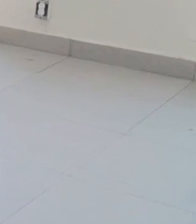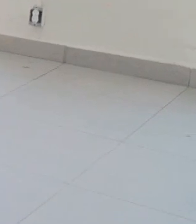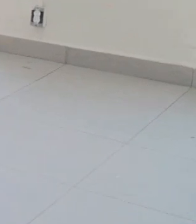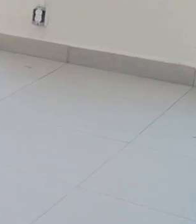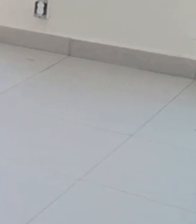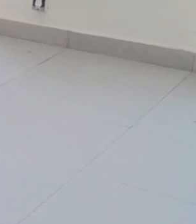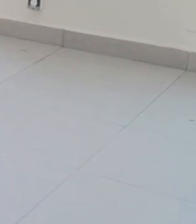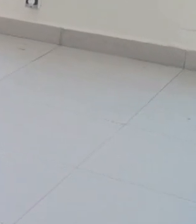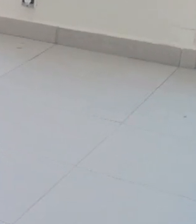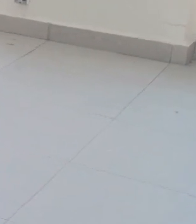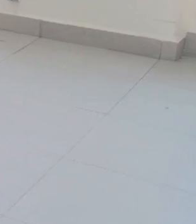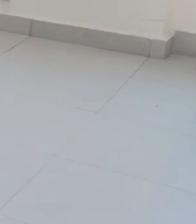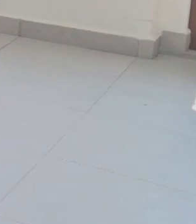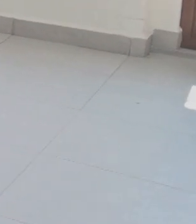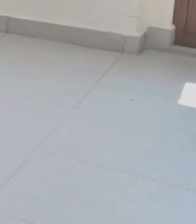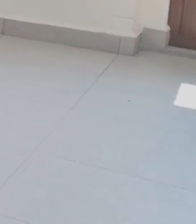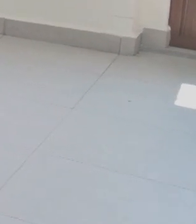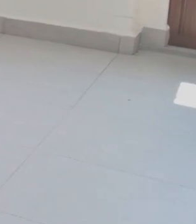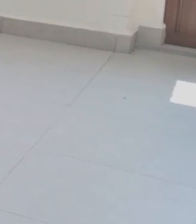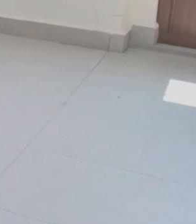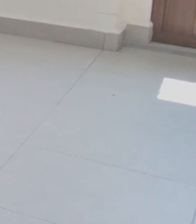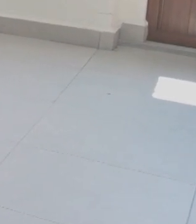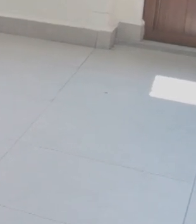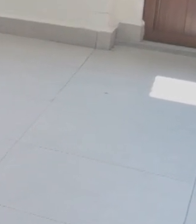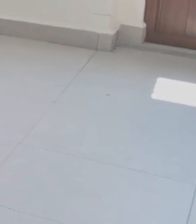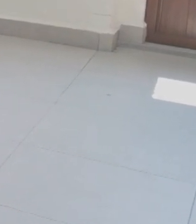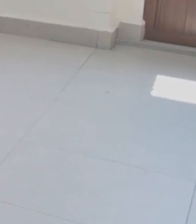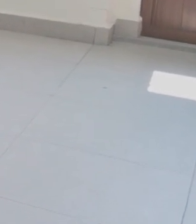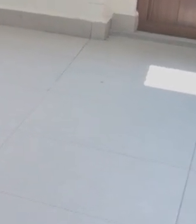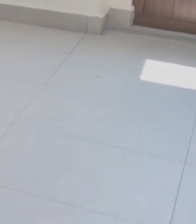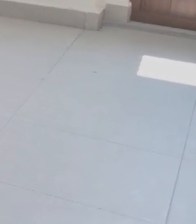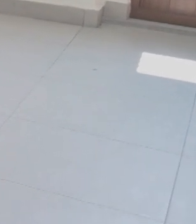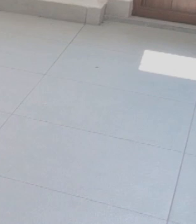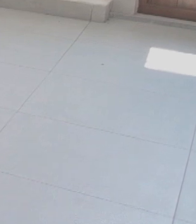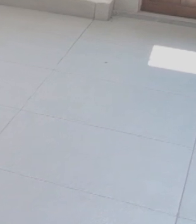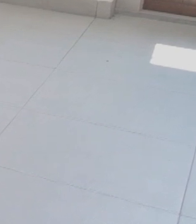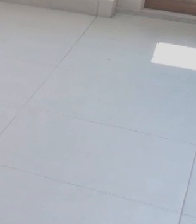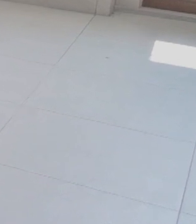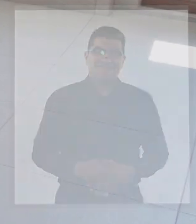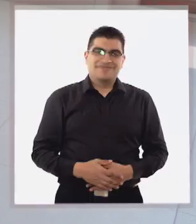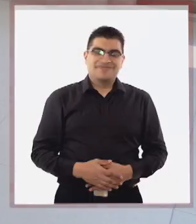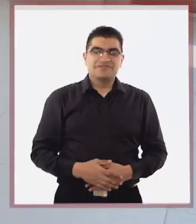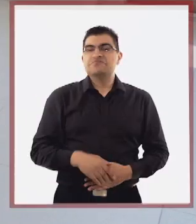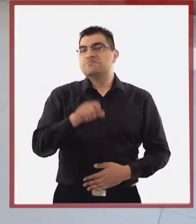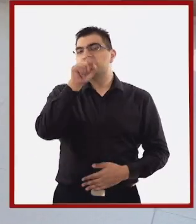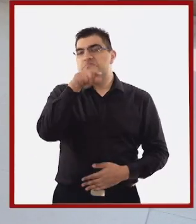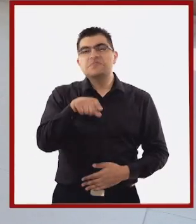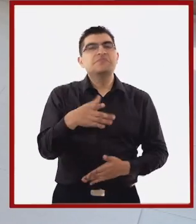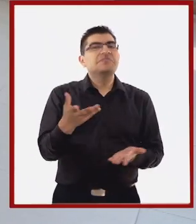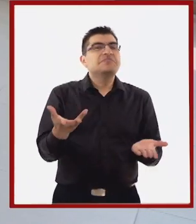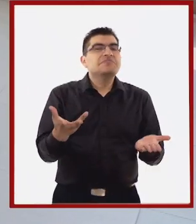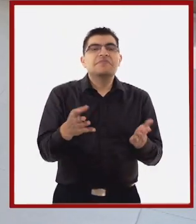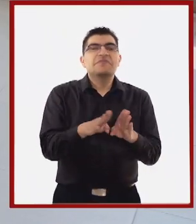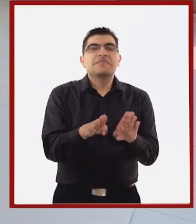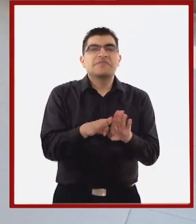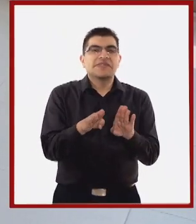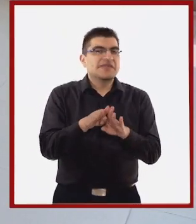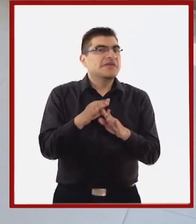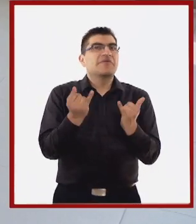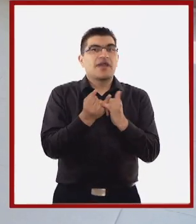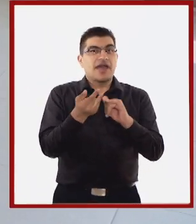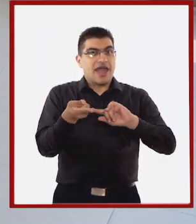piso, es decir, marcamos derecha, izquierda, derecha, giramos y como si